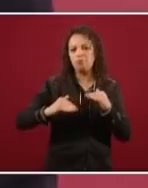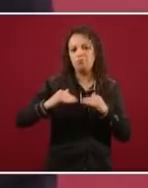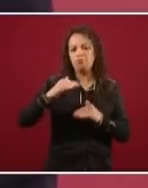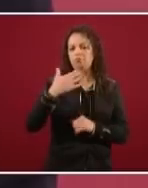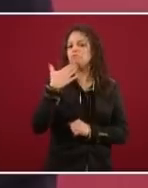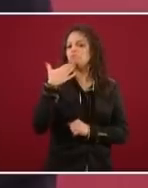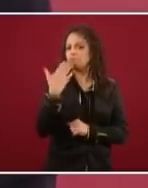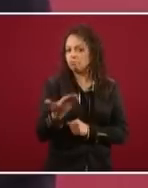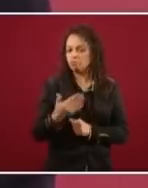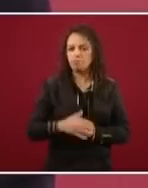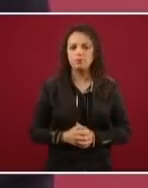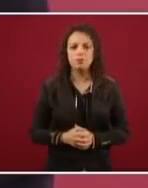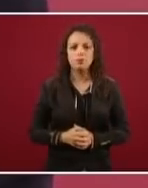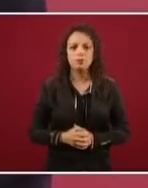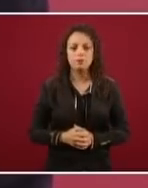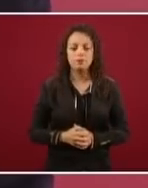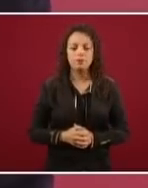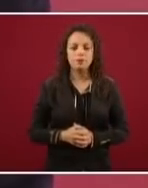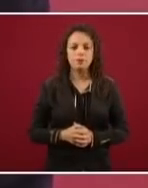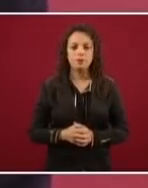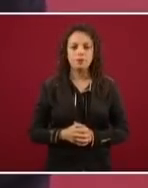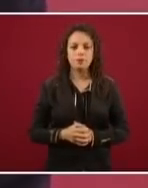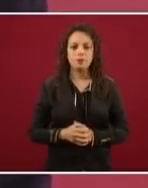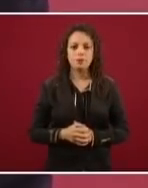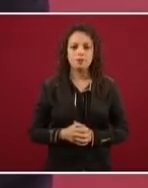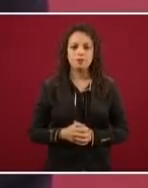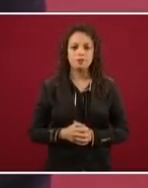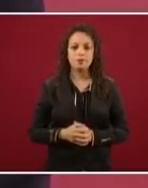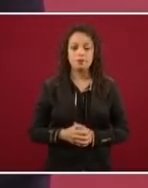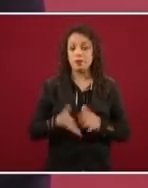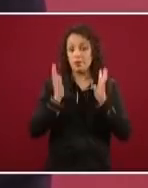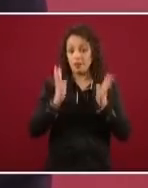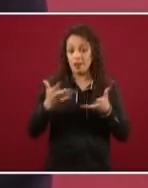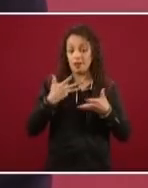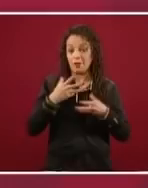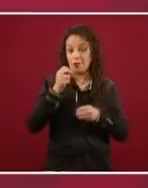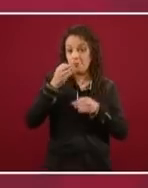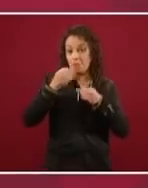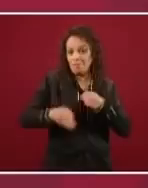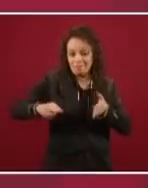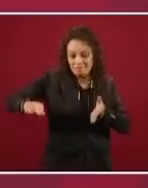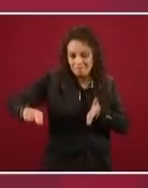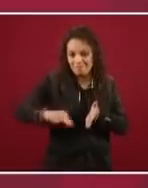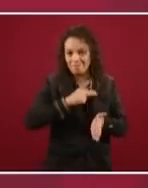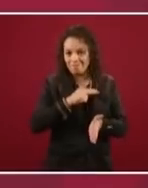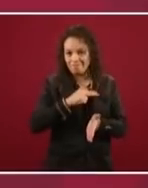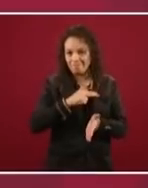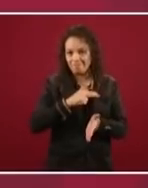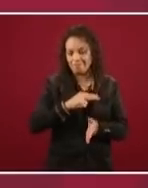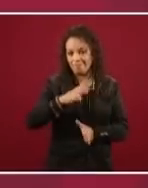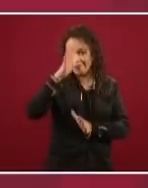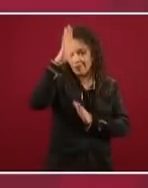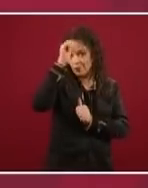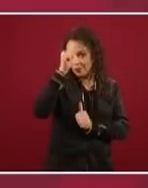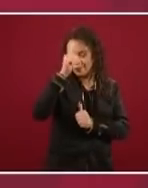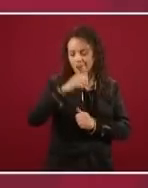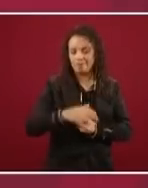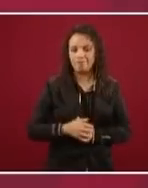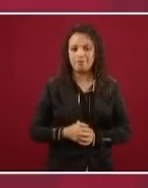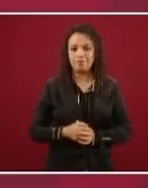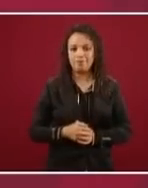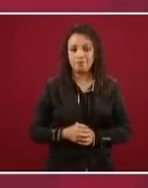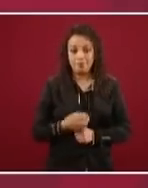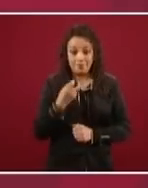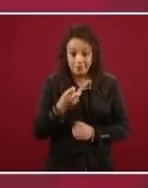se logró decía yo la firma del tratado esto permite